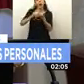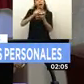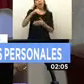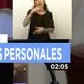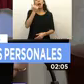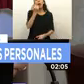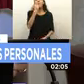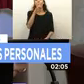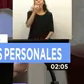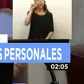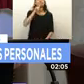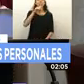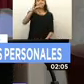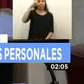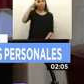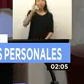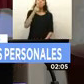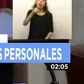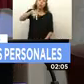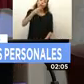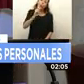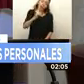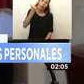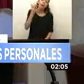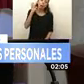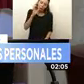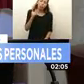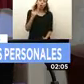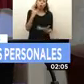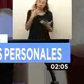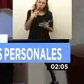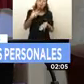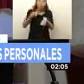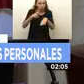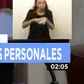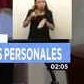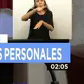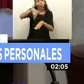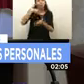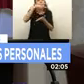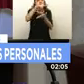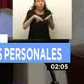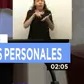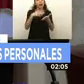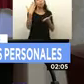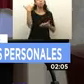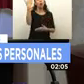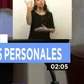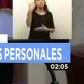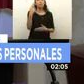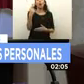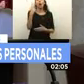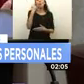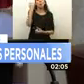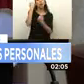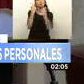demasiado nakan pop yo Les recomiendo que lean la conferencia del economista calequi